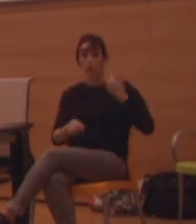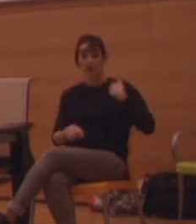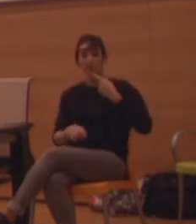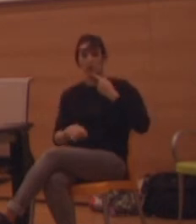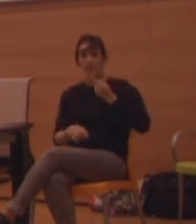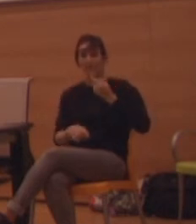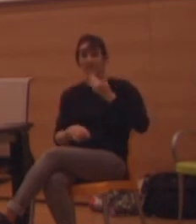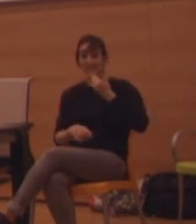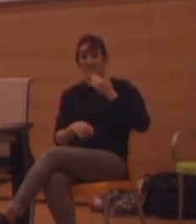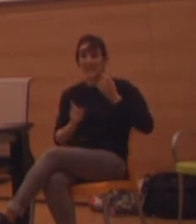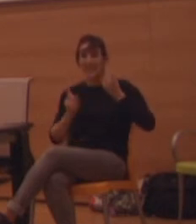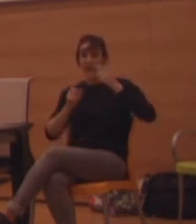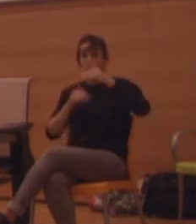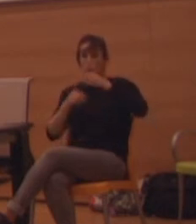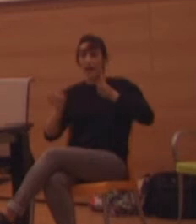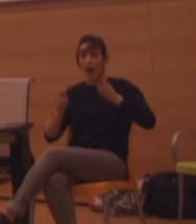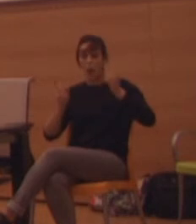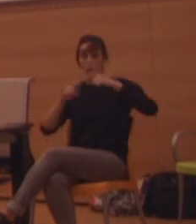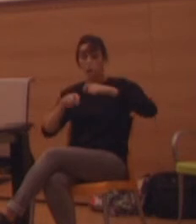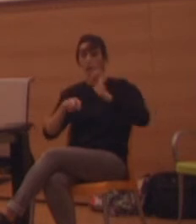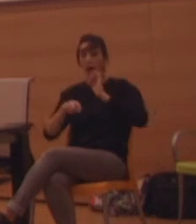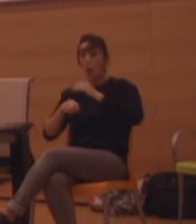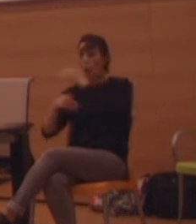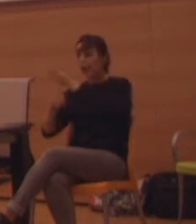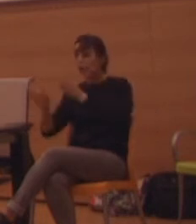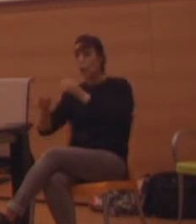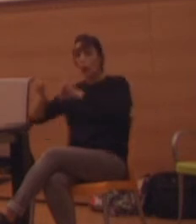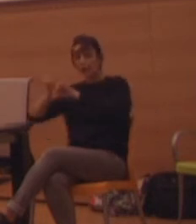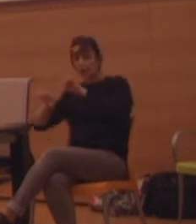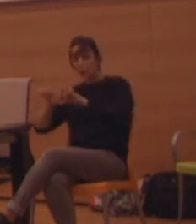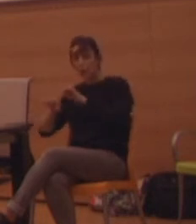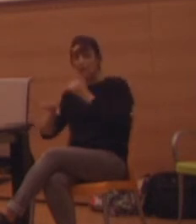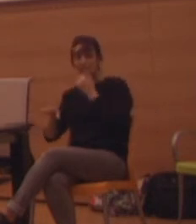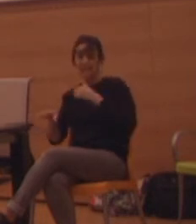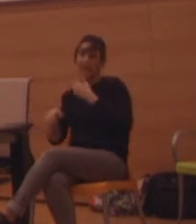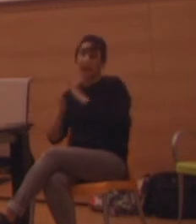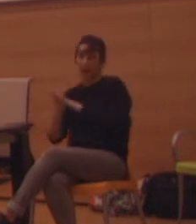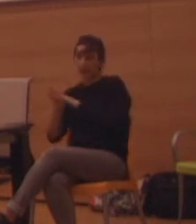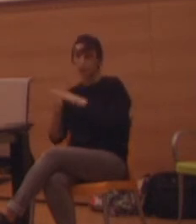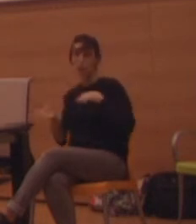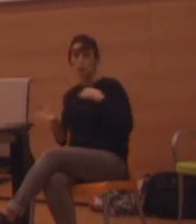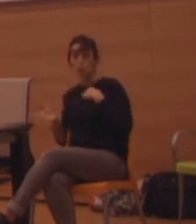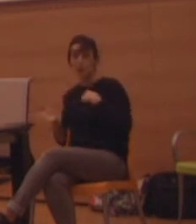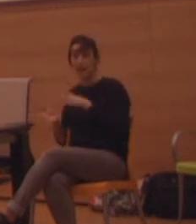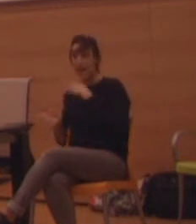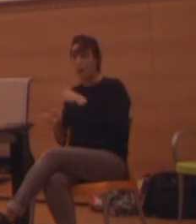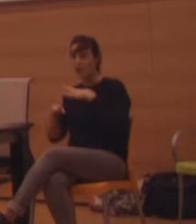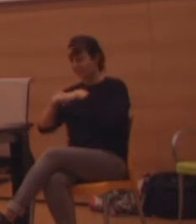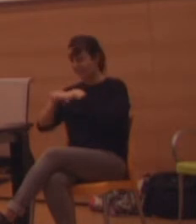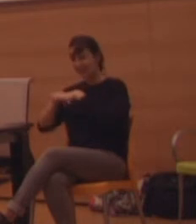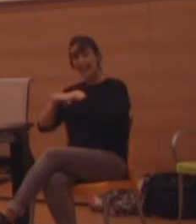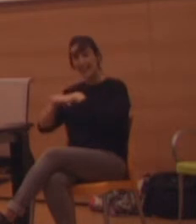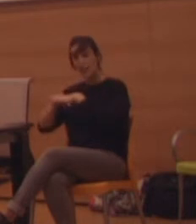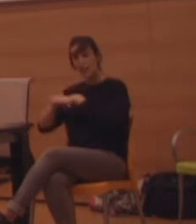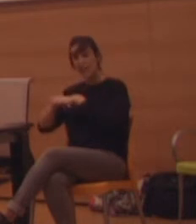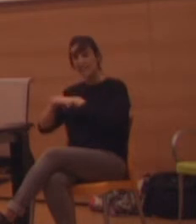si lo hacemos en una consulta, o el quirúrgico, que sería lo ideal si está avanzado en un hospital, ¿no? Porque nos elimina cantidad de tejido